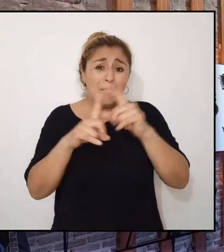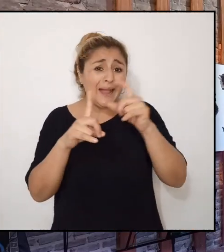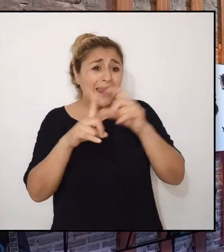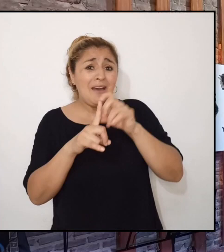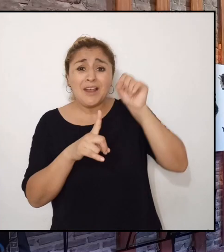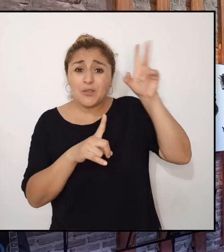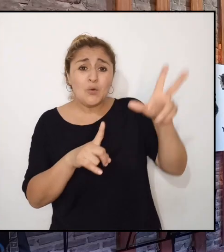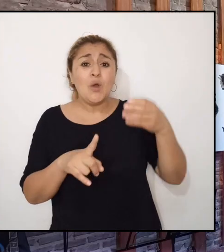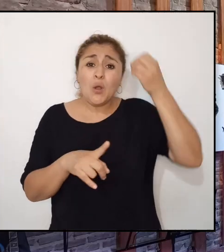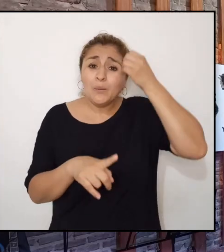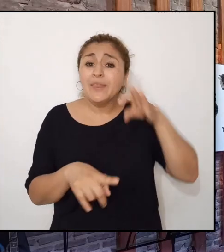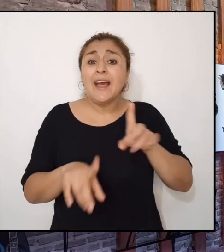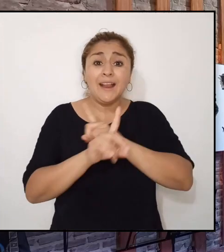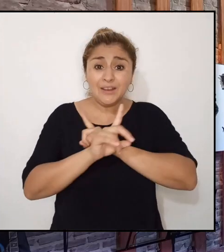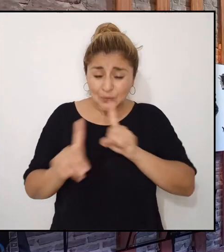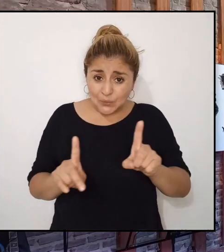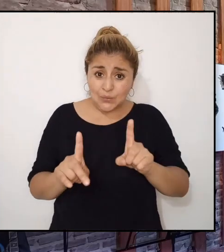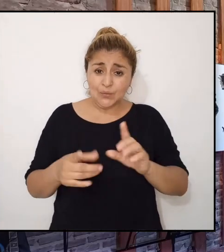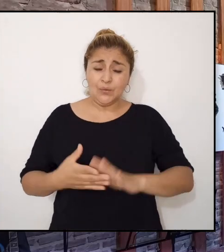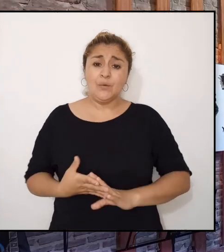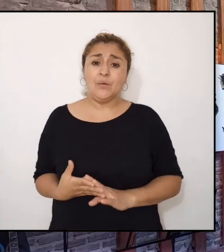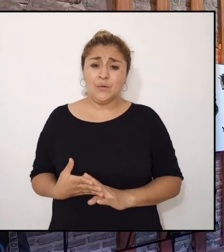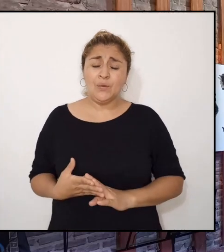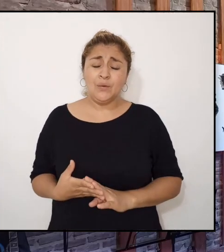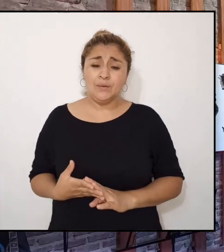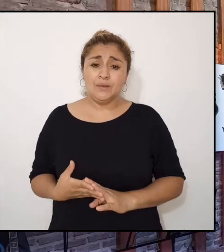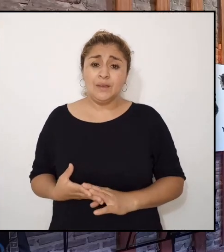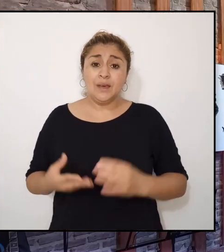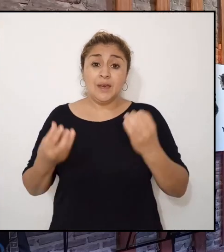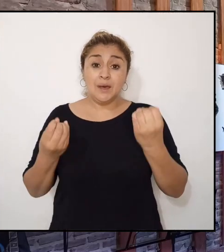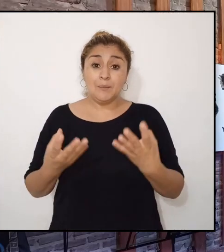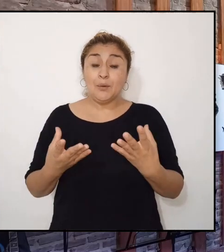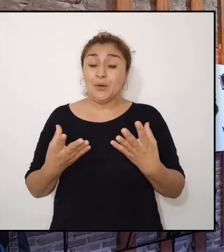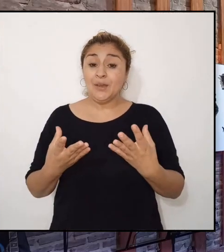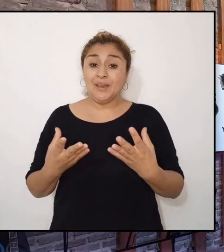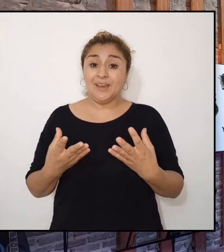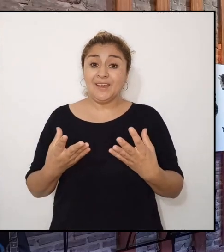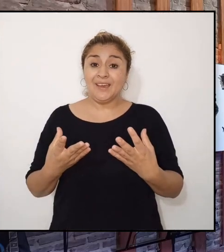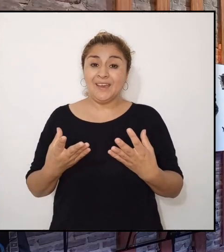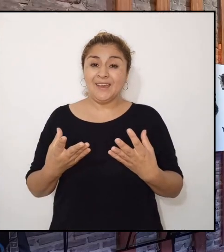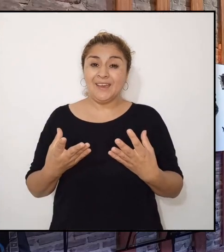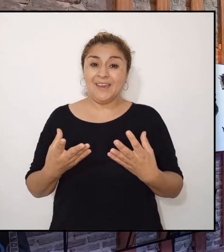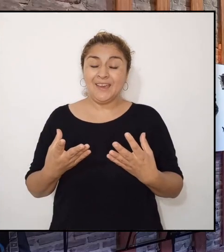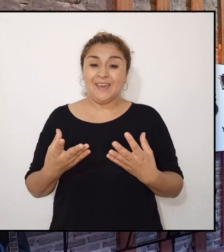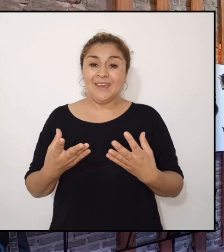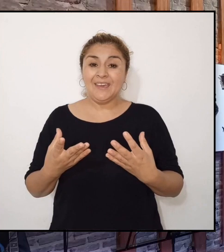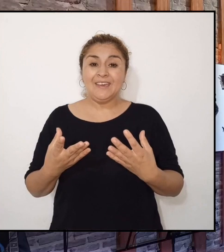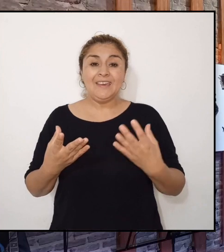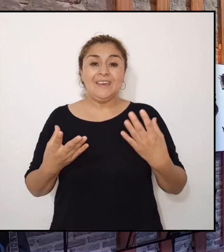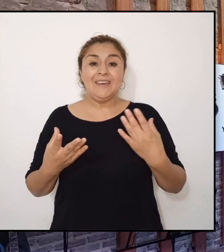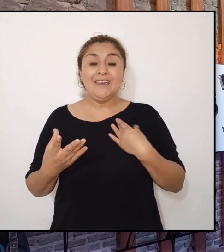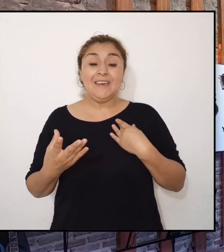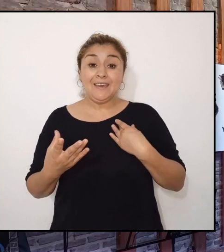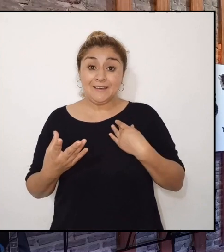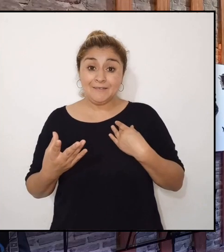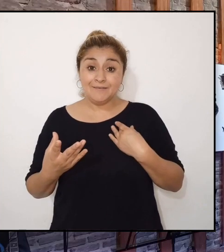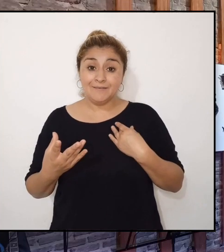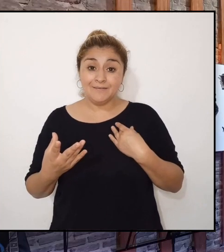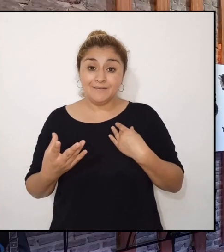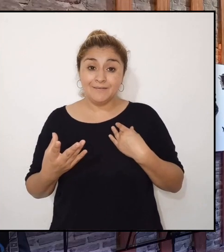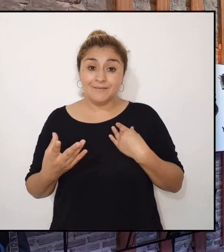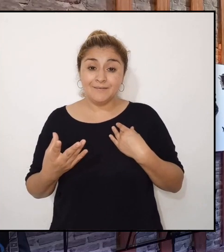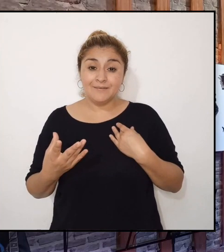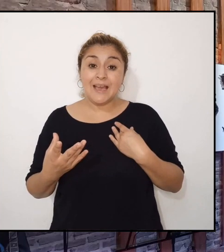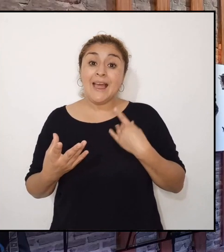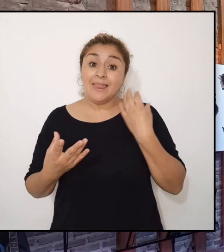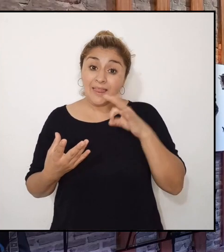lo que el Señor ha puesto para que hagas, pero hacerlo sin olvidarte de la comunión con Él.